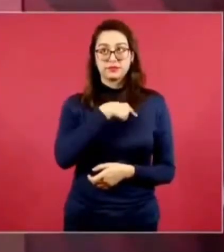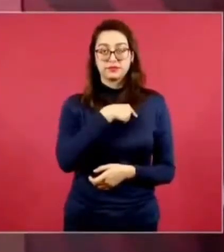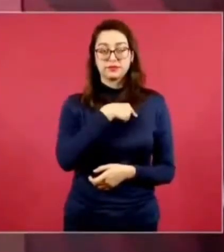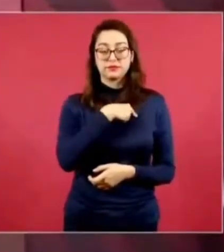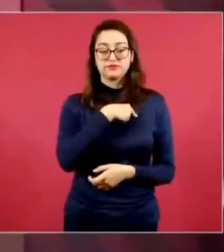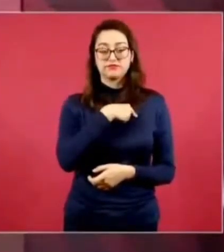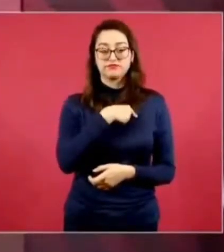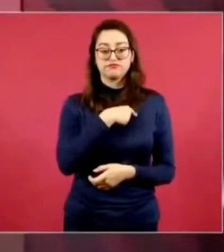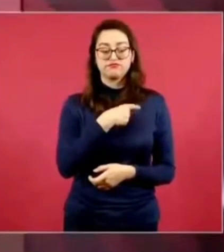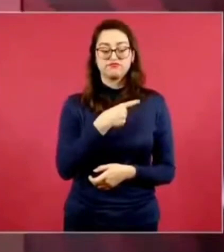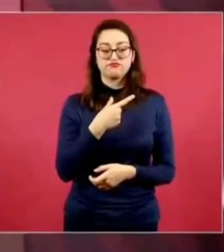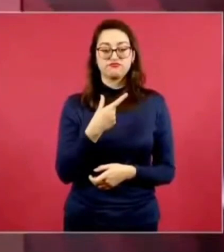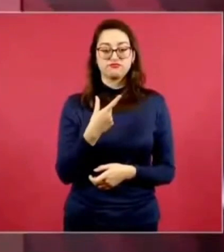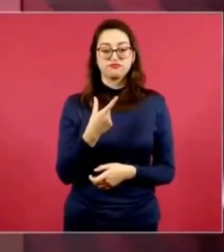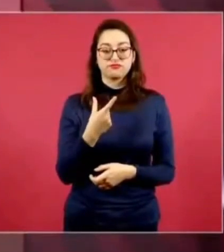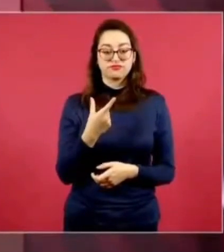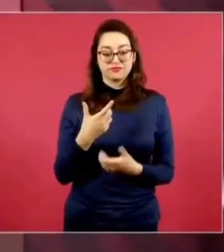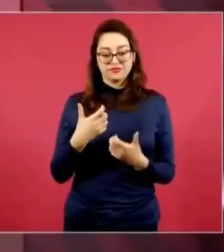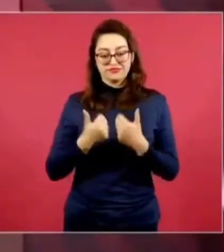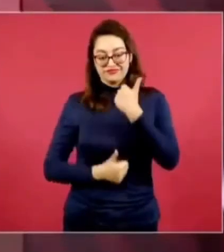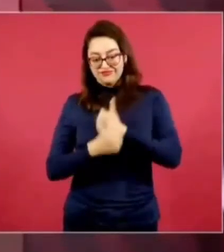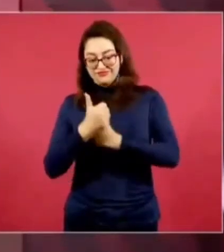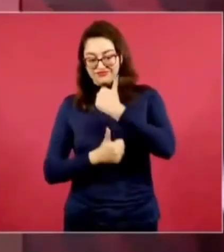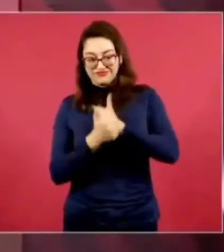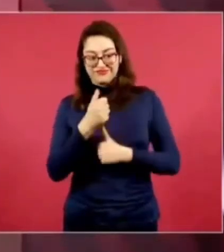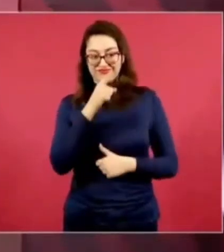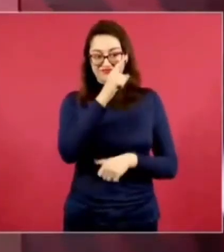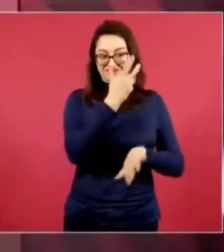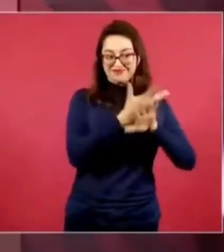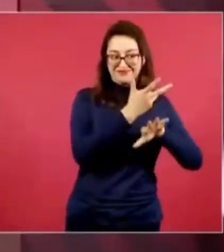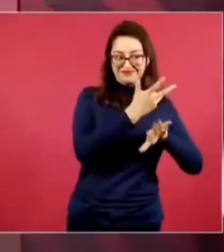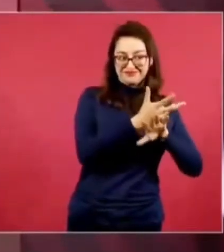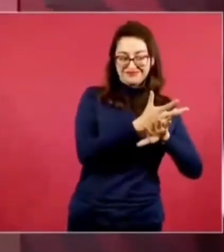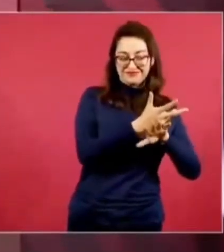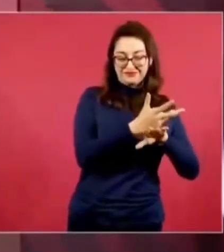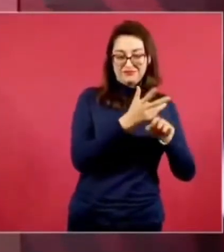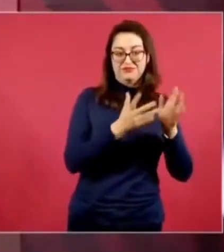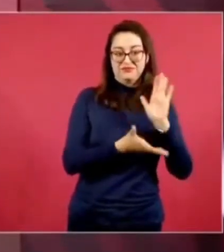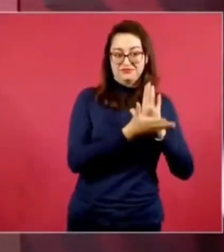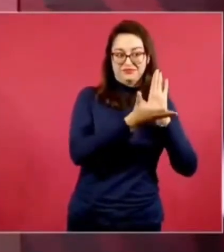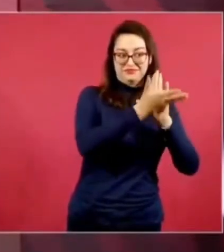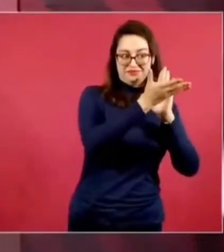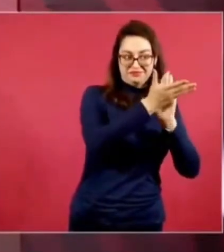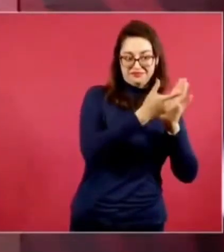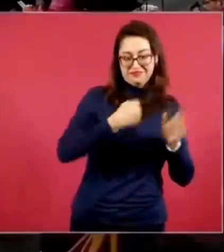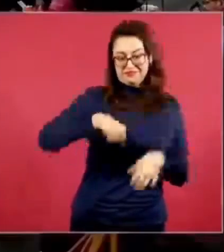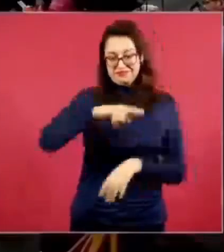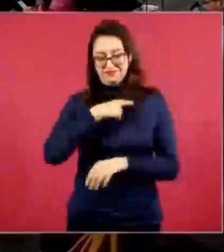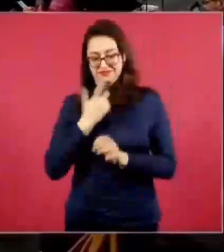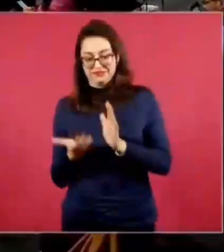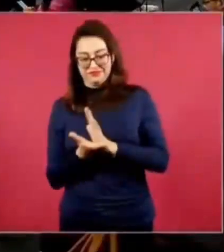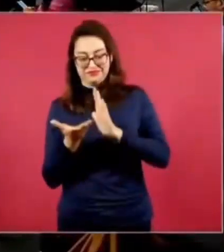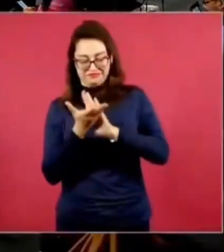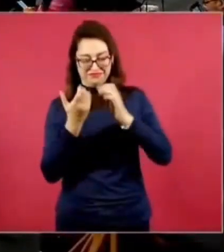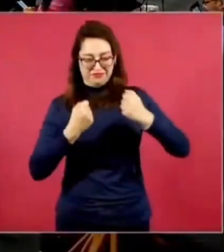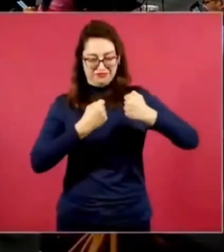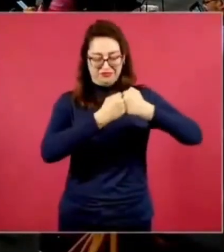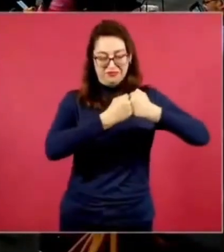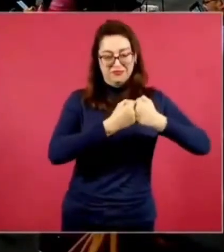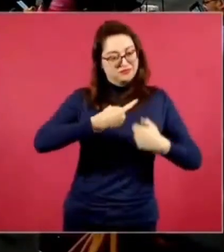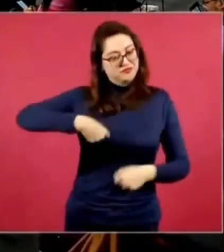a el gobierno de Estados Unidos O sea vamos a terminar nosotros primeros Estamos buscando